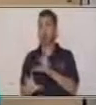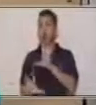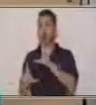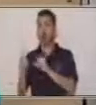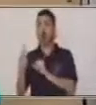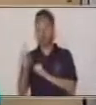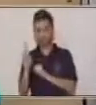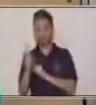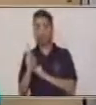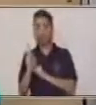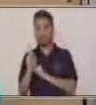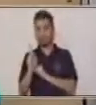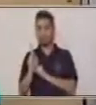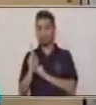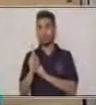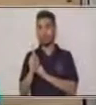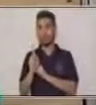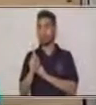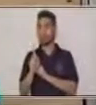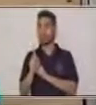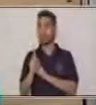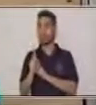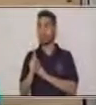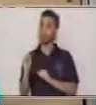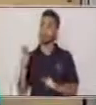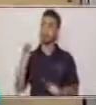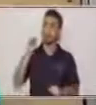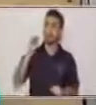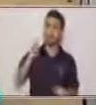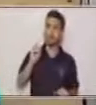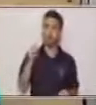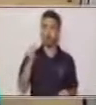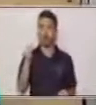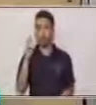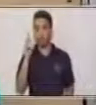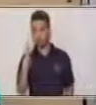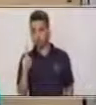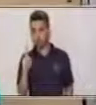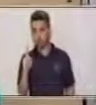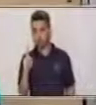11, exacto. Entonces, colocamos el número,